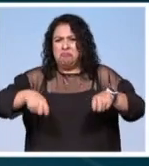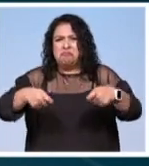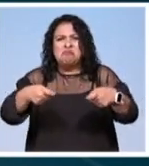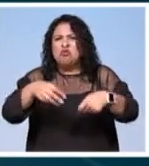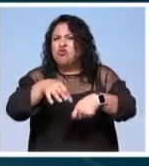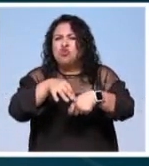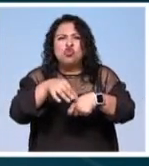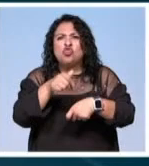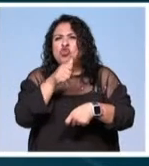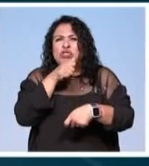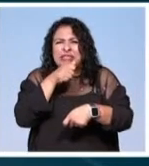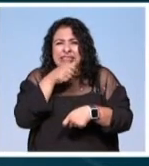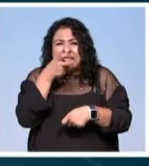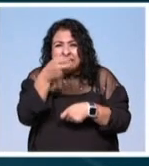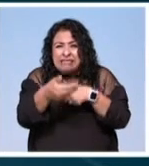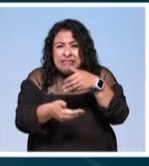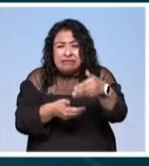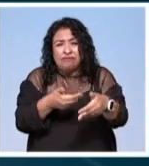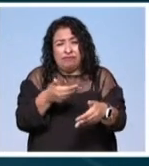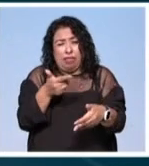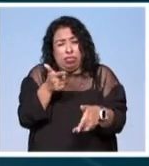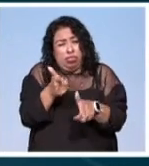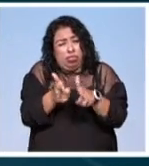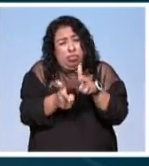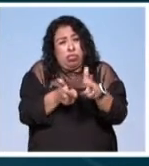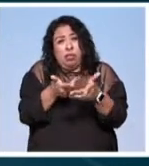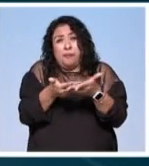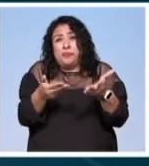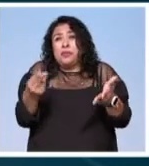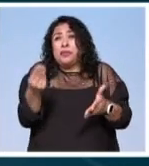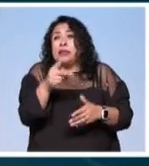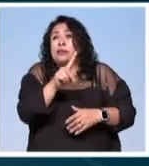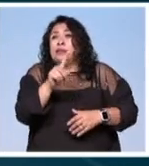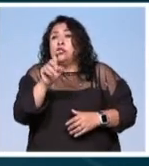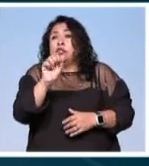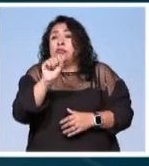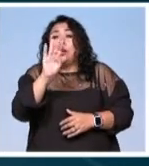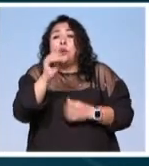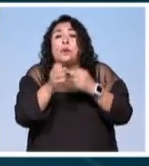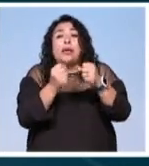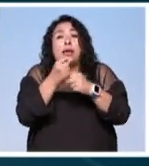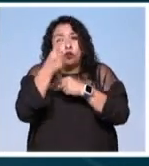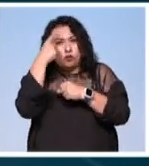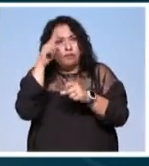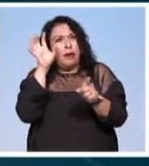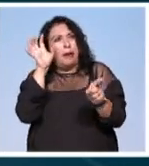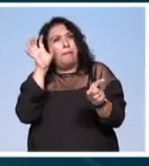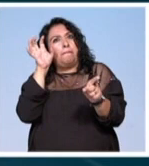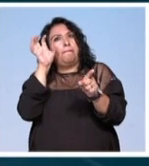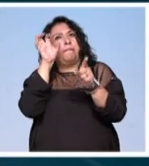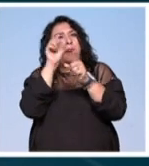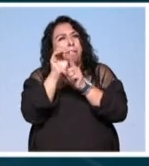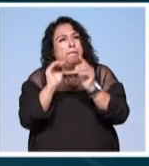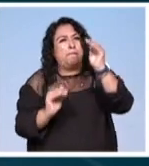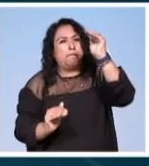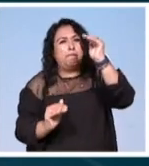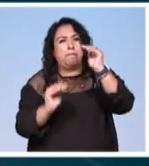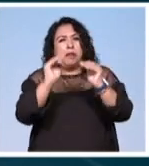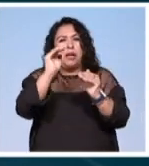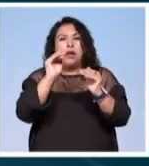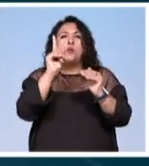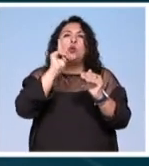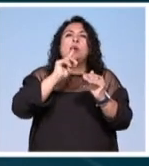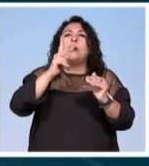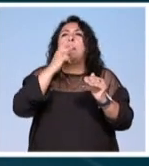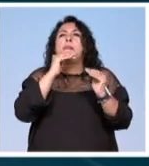van a vivir a este ritmo al ritmo que llevamos actualmente se necesitan 169 años para alcanzar la paridad económica entre